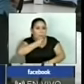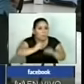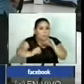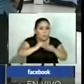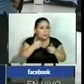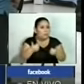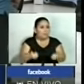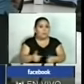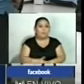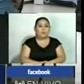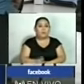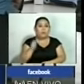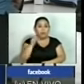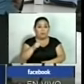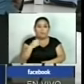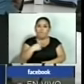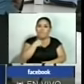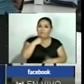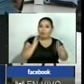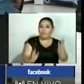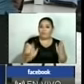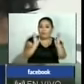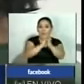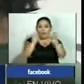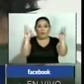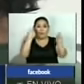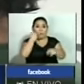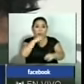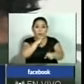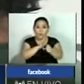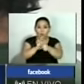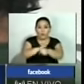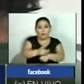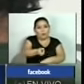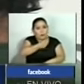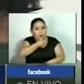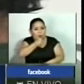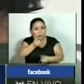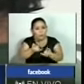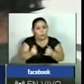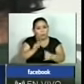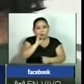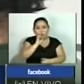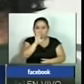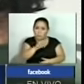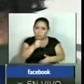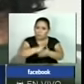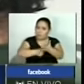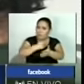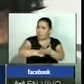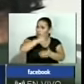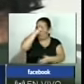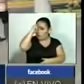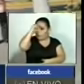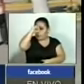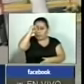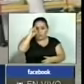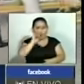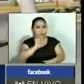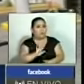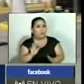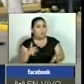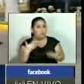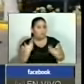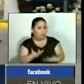A pesar de los retos en medio de la emergencia sanitaria, los periodistas independientes aseguran que seguirán ejerciendo su profesión con